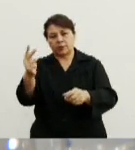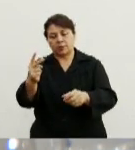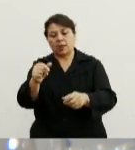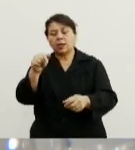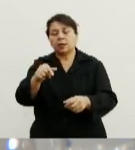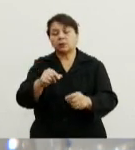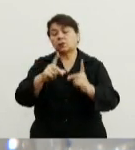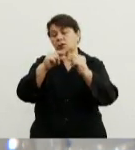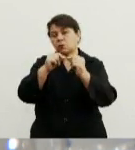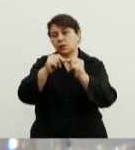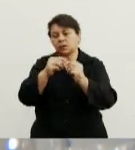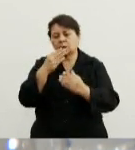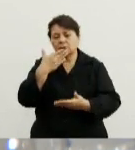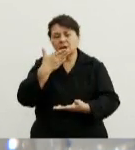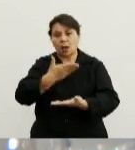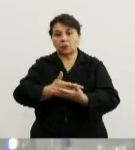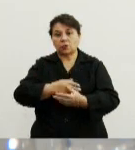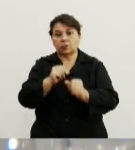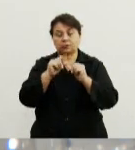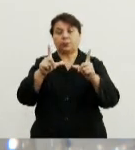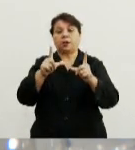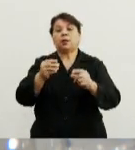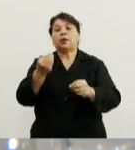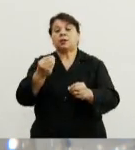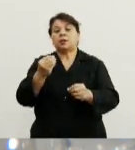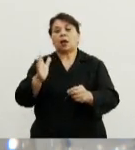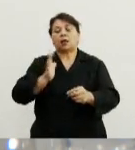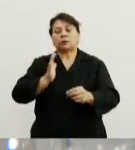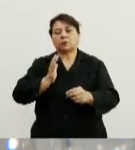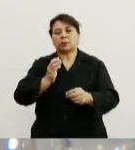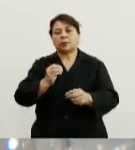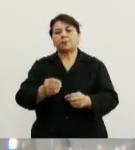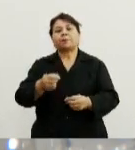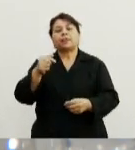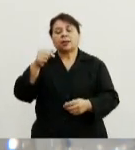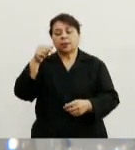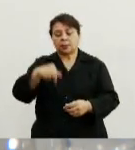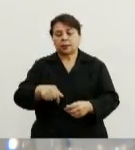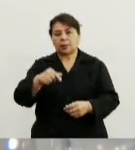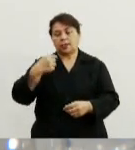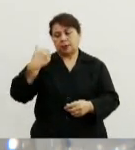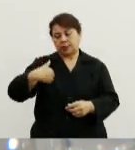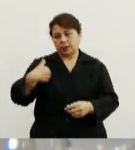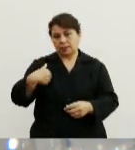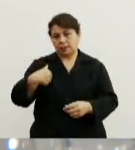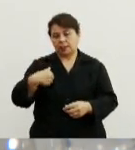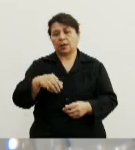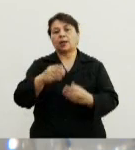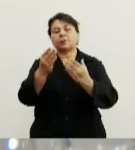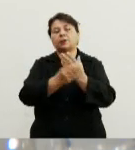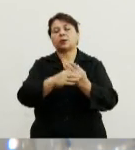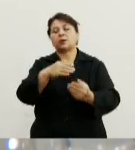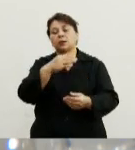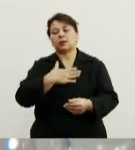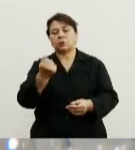alarman y nos llaman poderosamente la atención en nuestro país el ministerio de salud pública de la nación ha dado